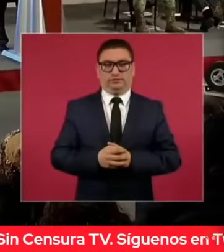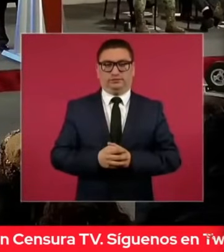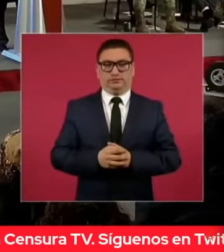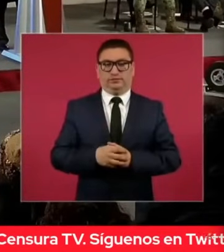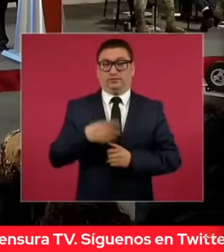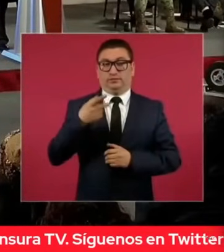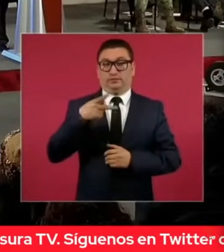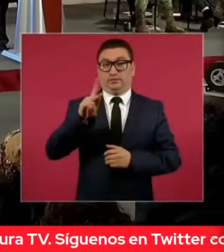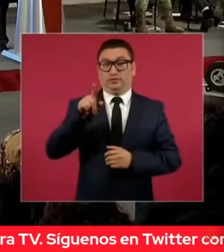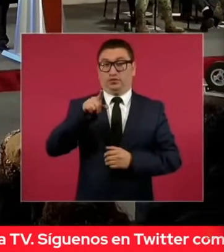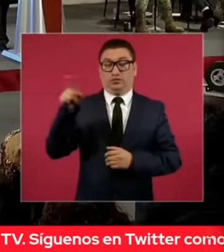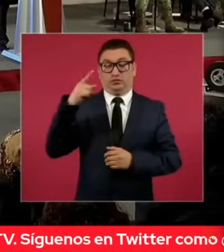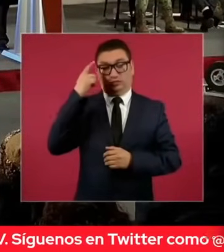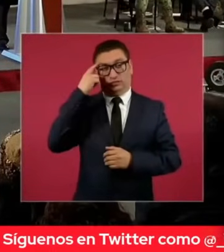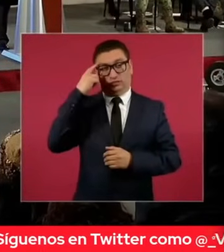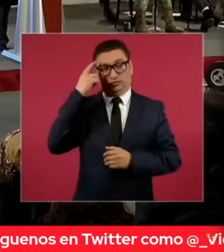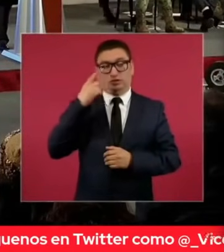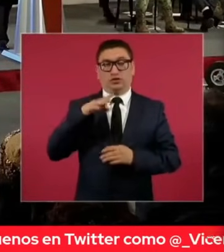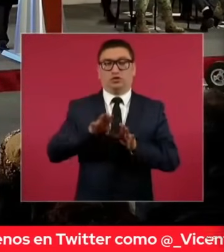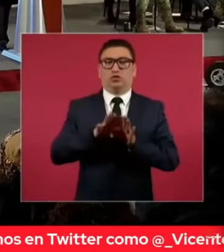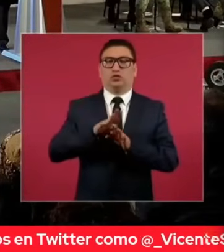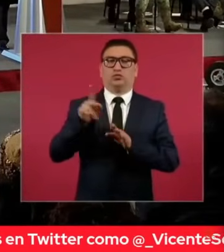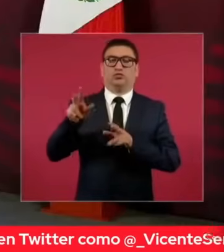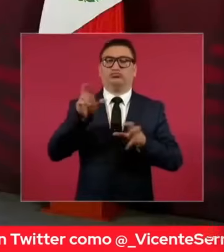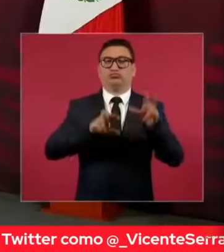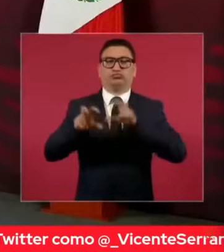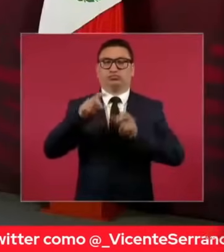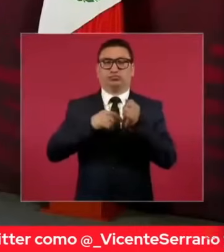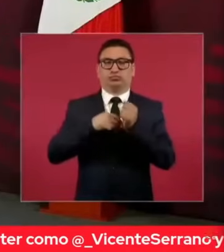Pero tiene otros secretos de la inversión pública.